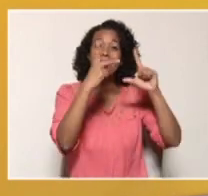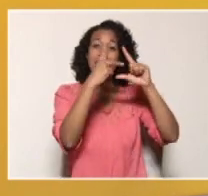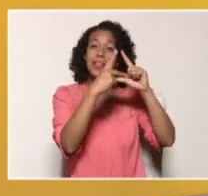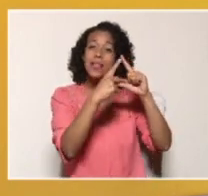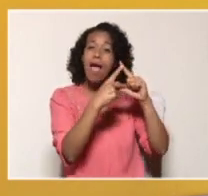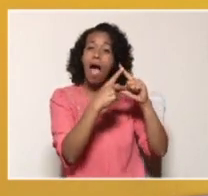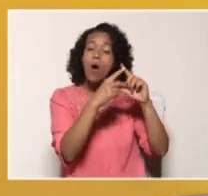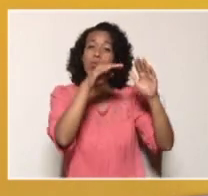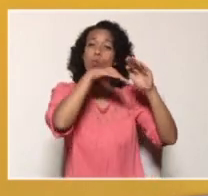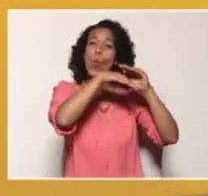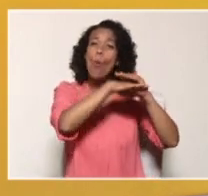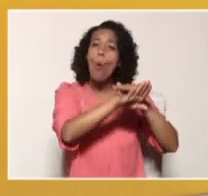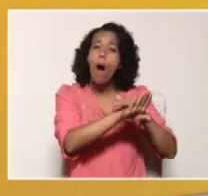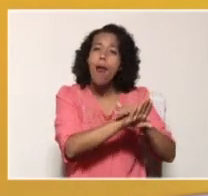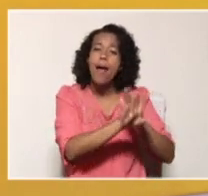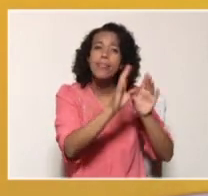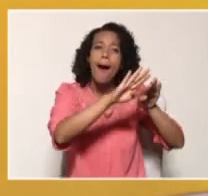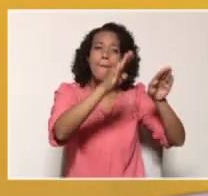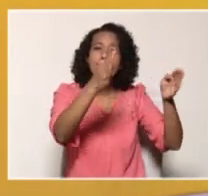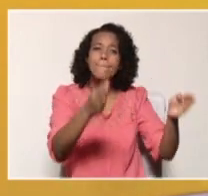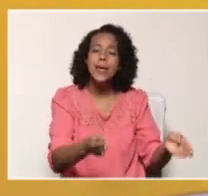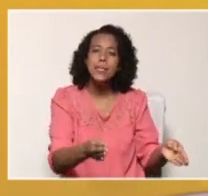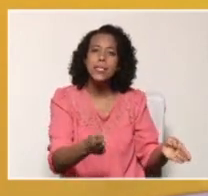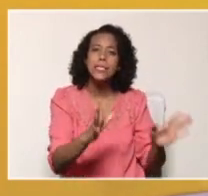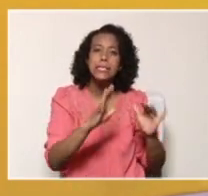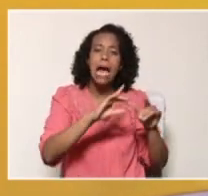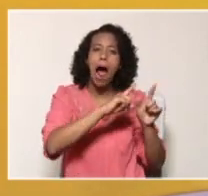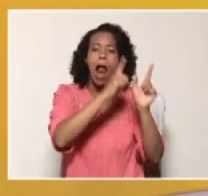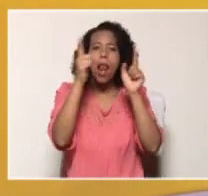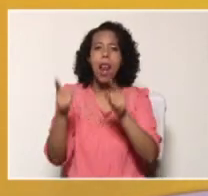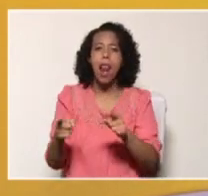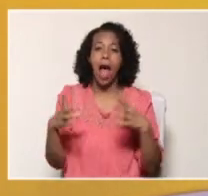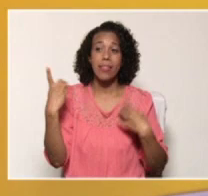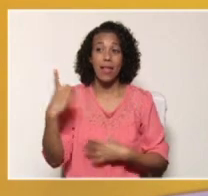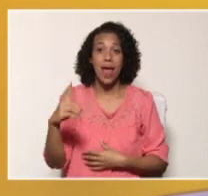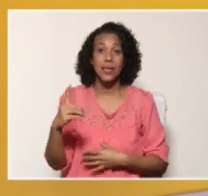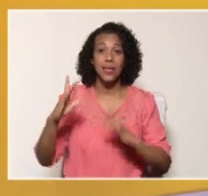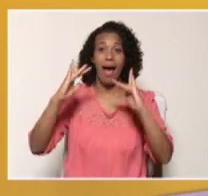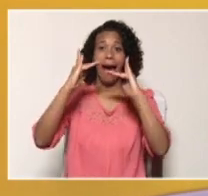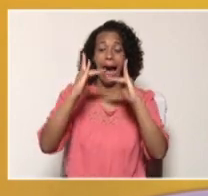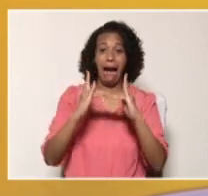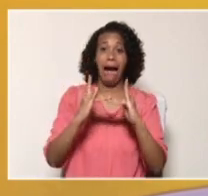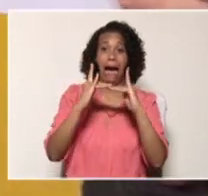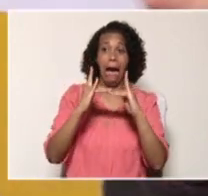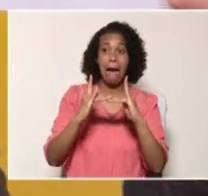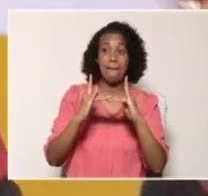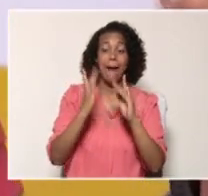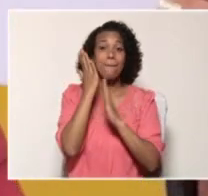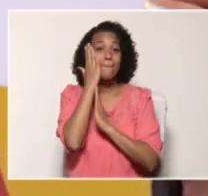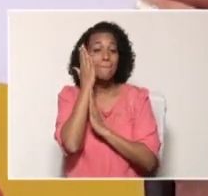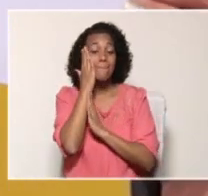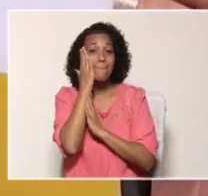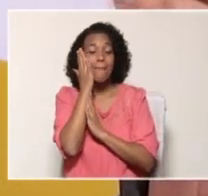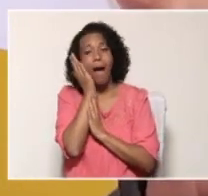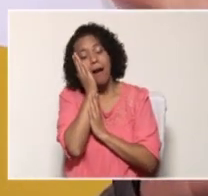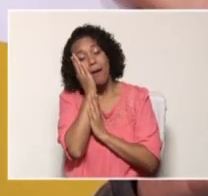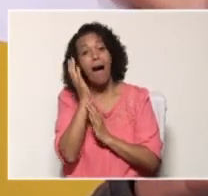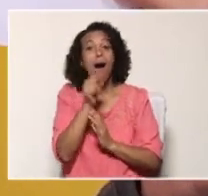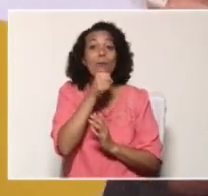triángulo está guardado en la mesita de noche, en el lado derecho, donde está durmiendo tu